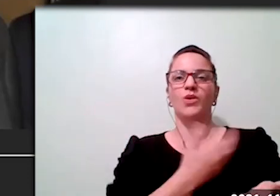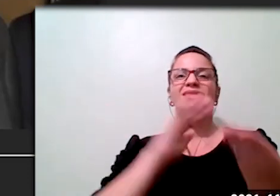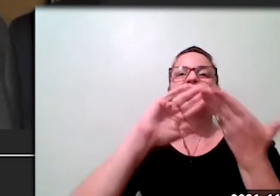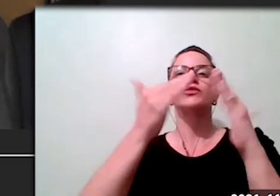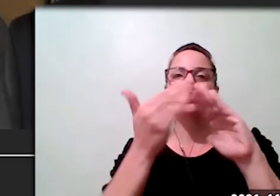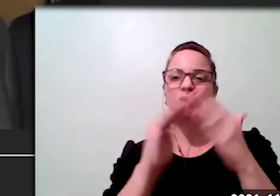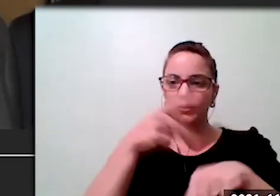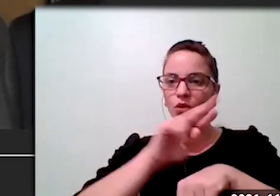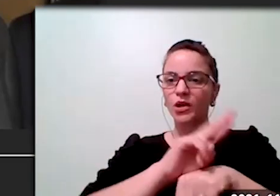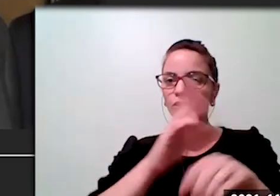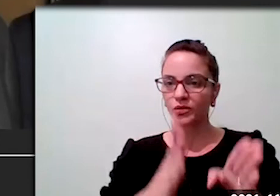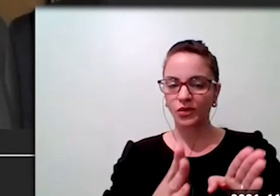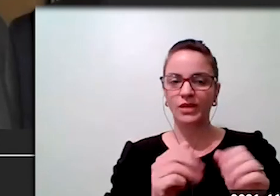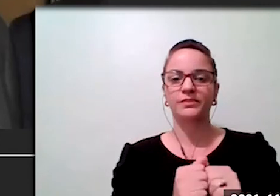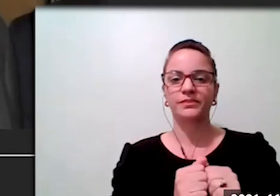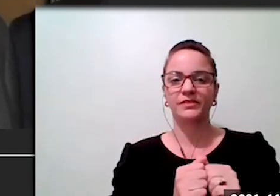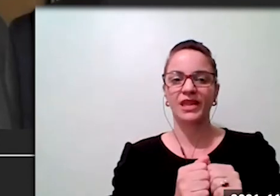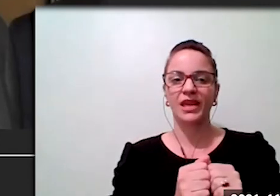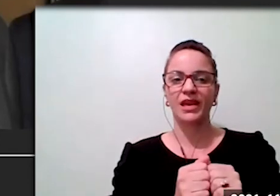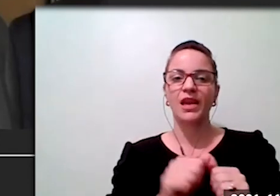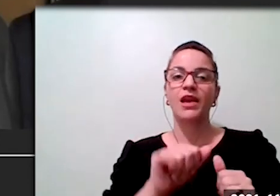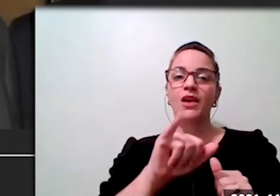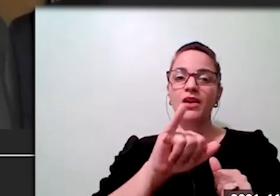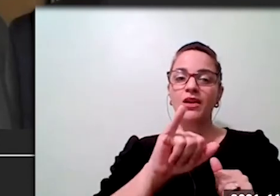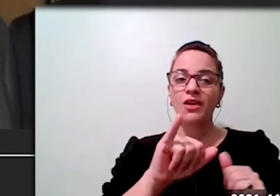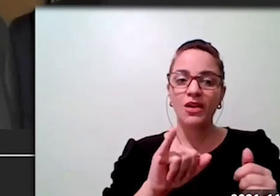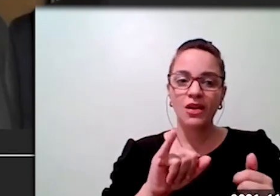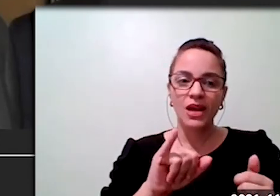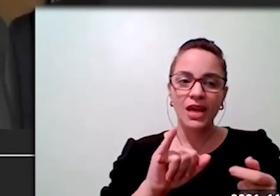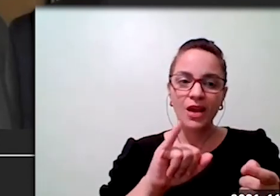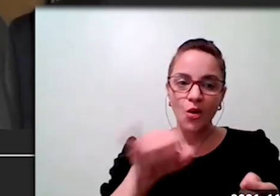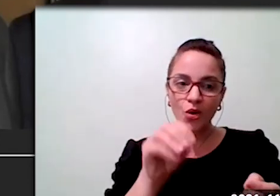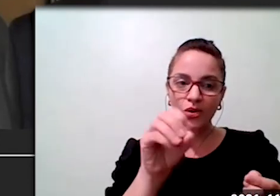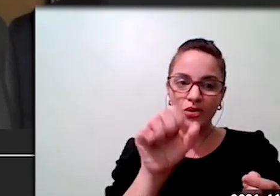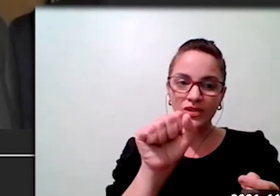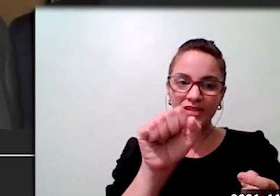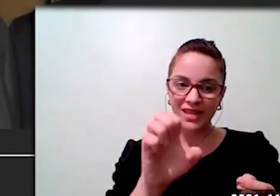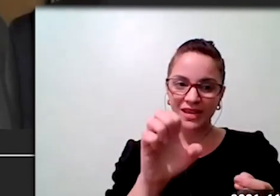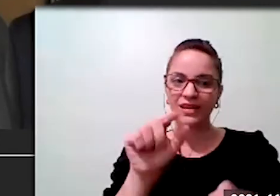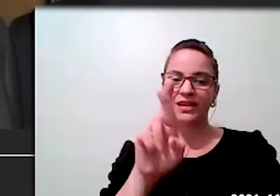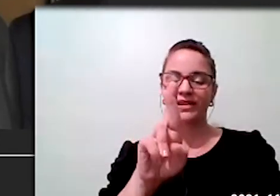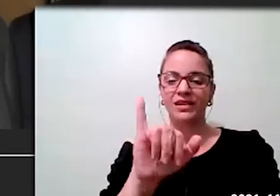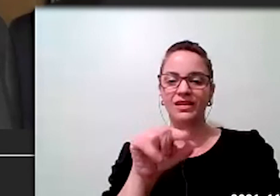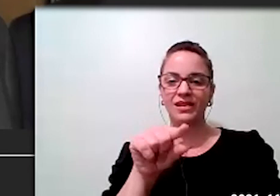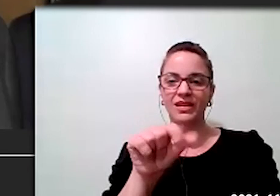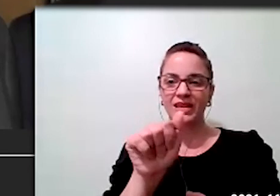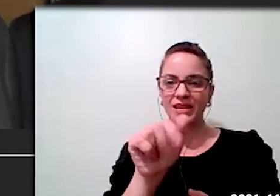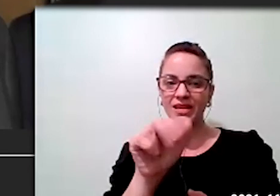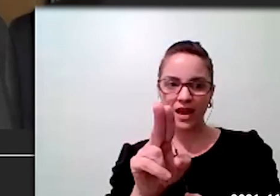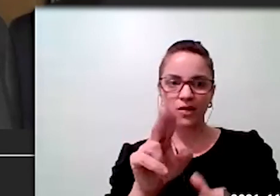esta dedicatoria, José Rigao ha contribuido con una semblanza